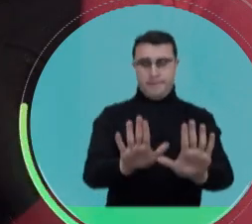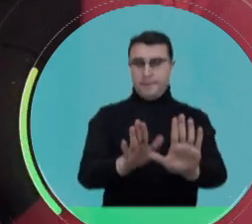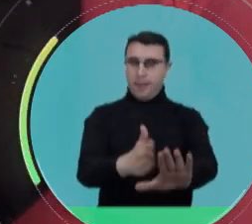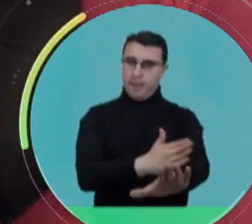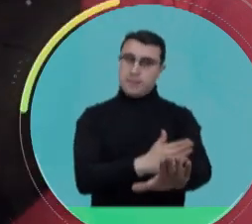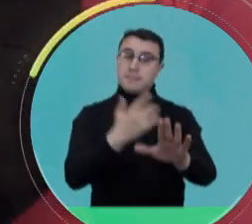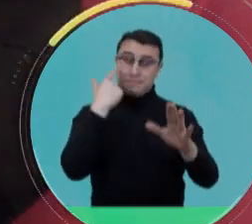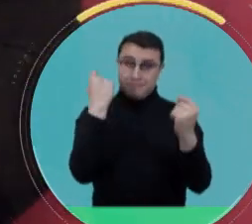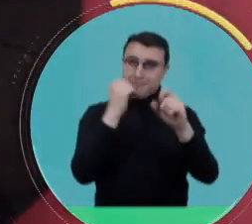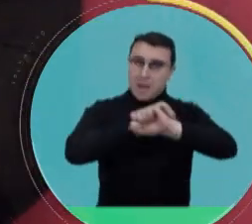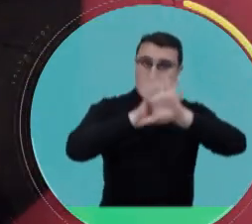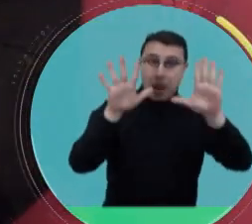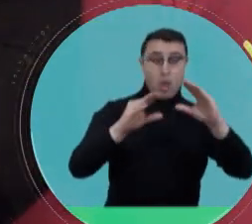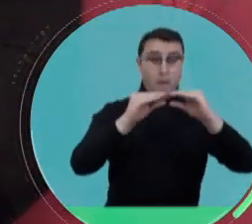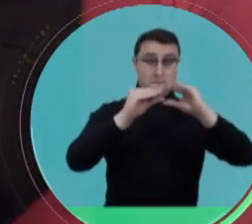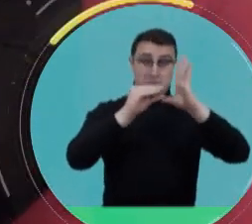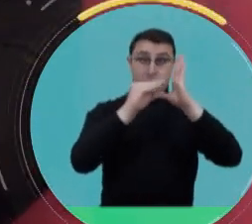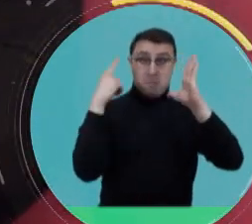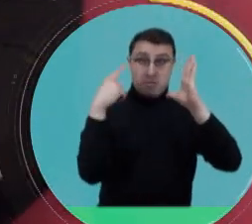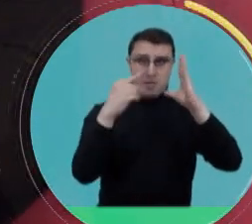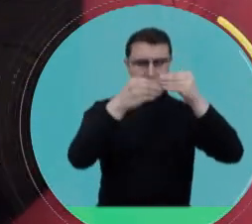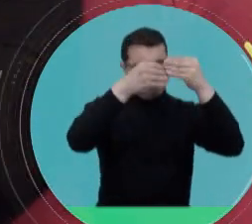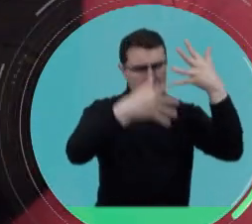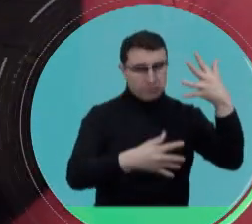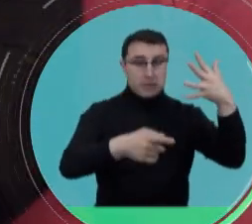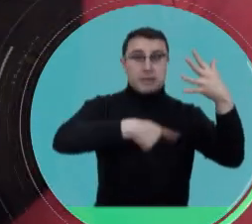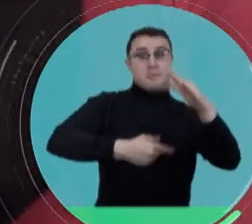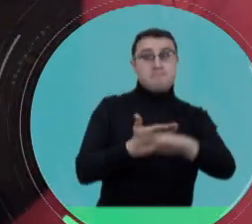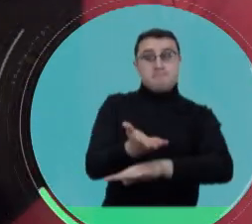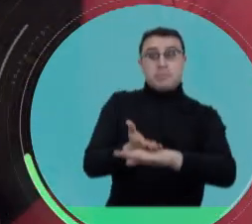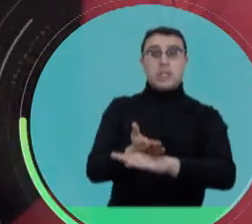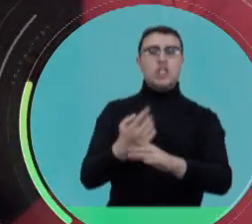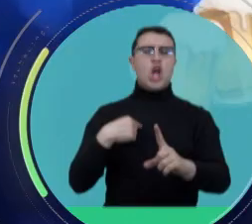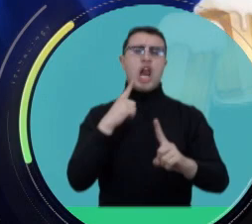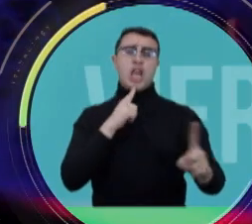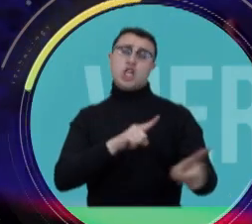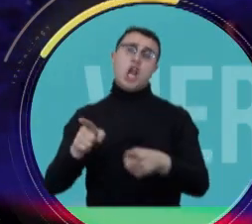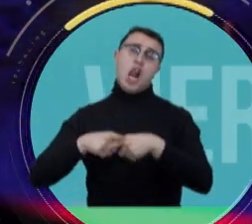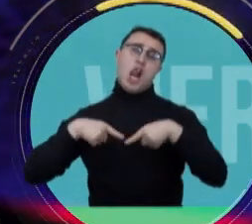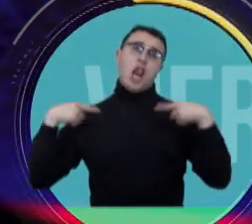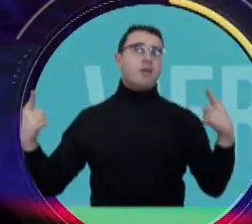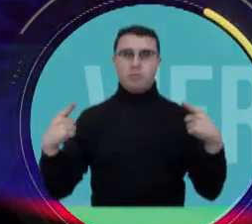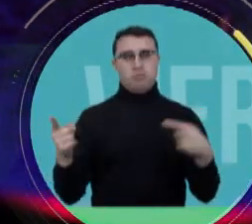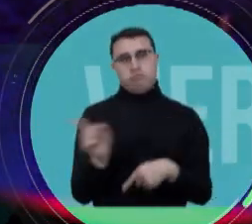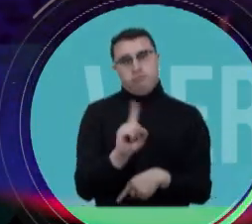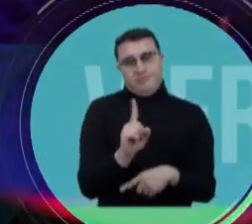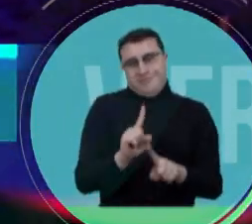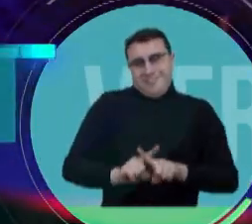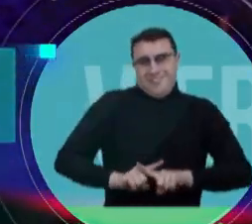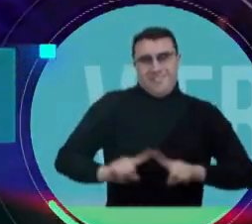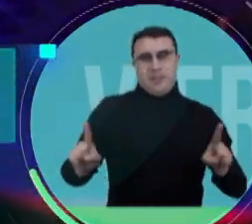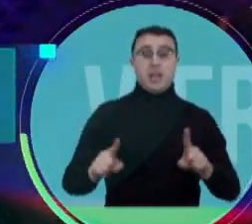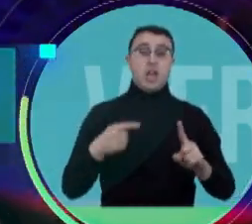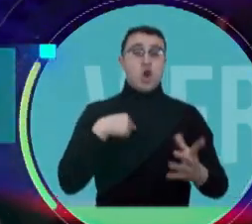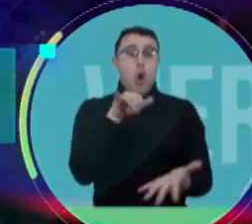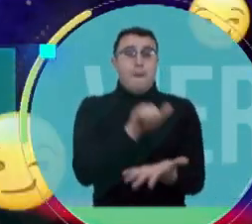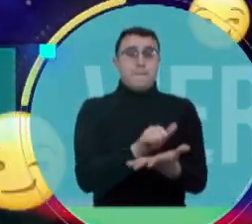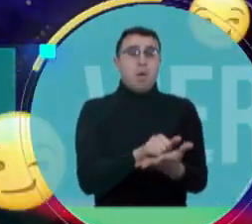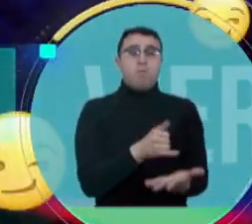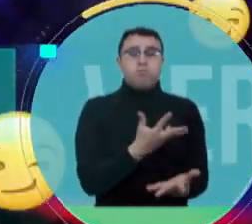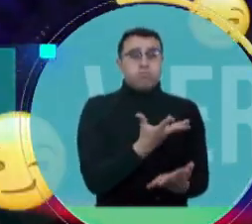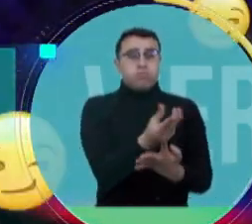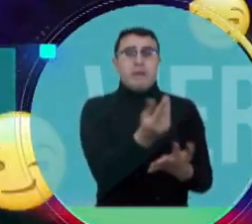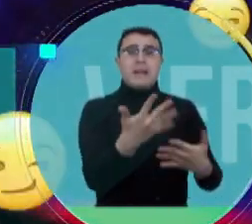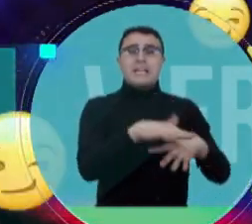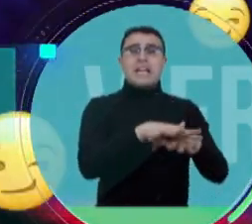maneras también hay que entender un poco que las diferentes plataformas digitales también exigen un poco que las narrativas sean diferentes O sea